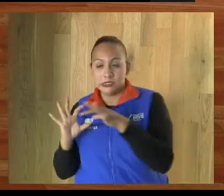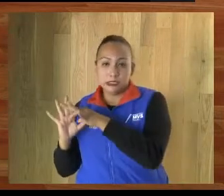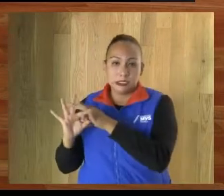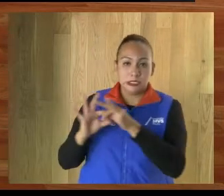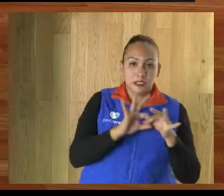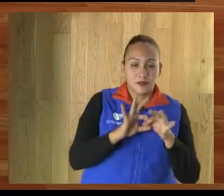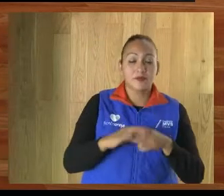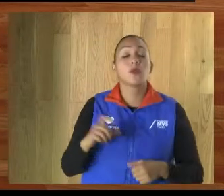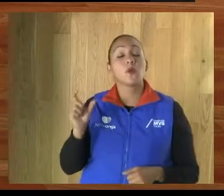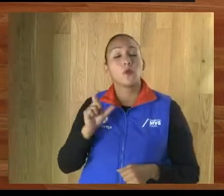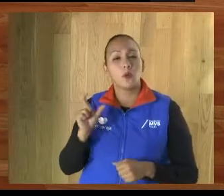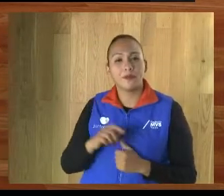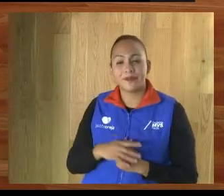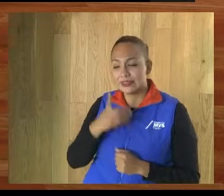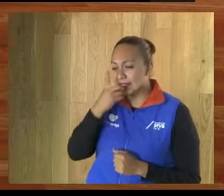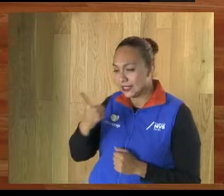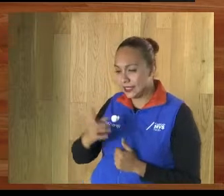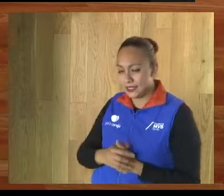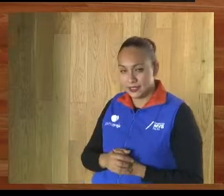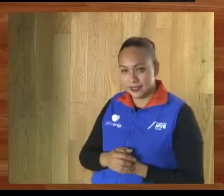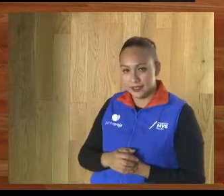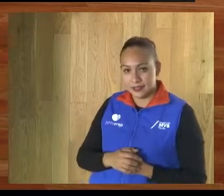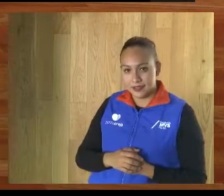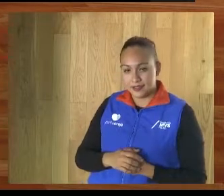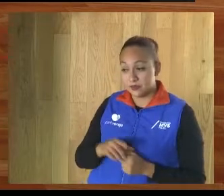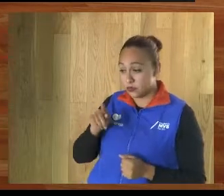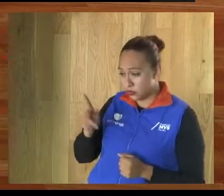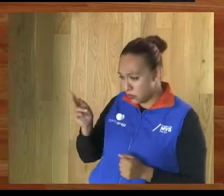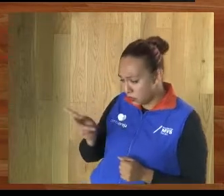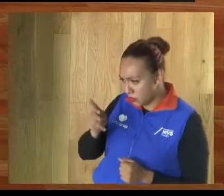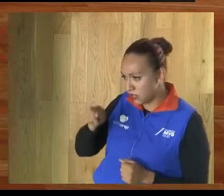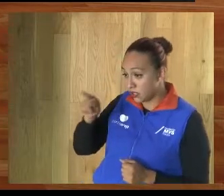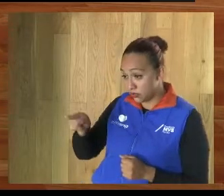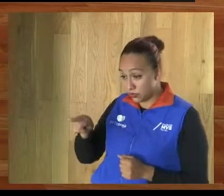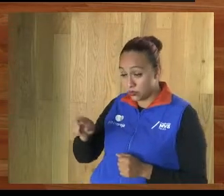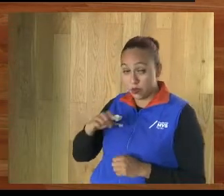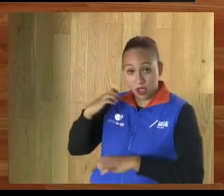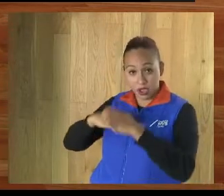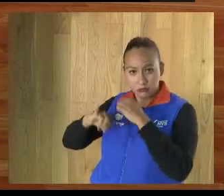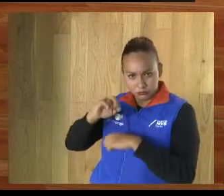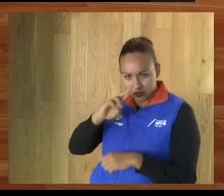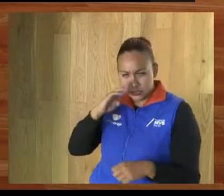sostenibilidad, pues es probable que más del 70%